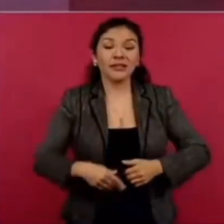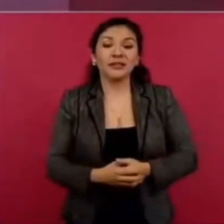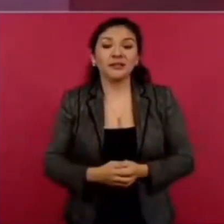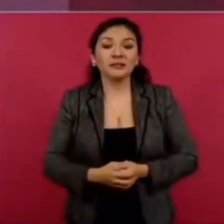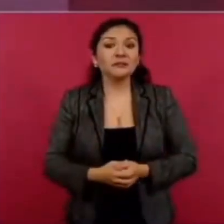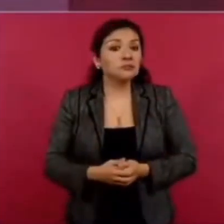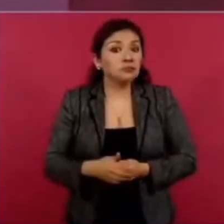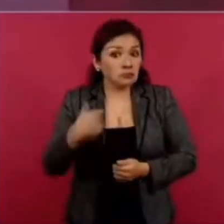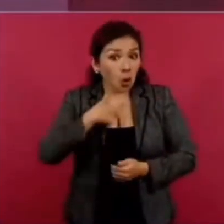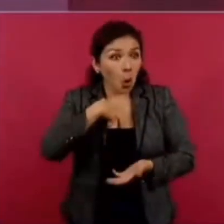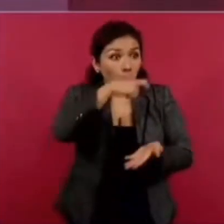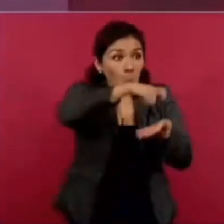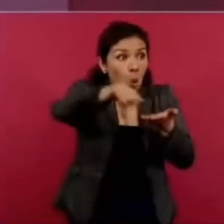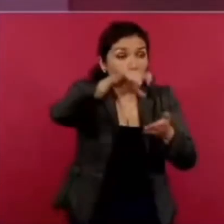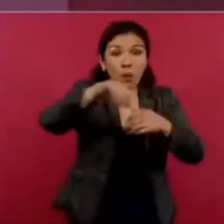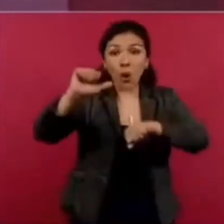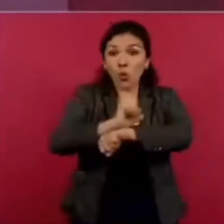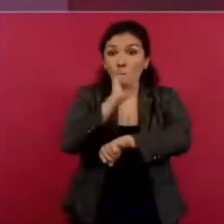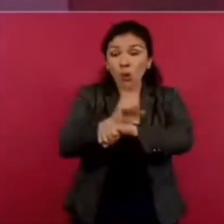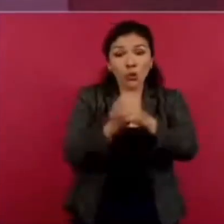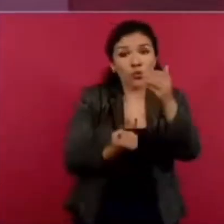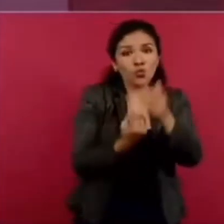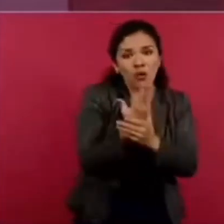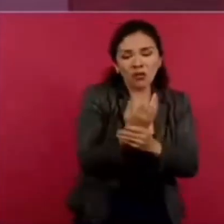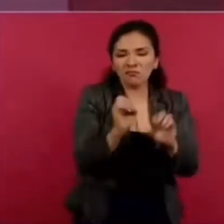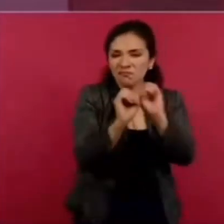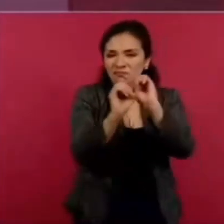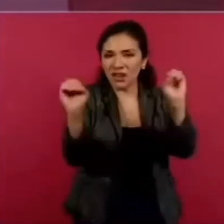No hemos comprado un vehículo nuevo.